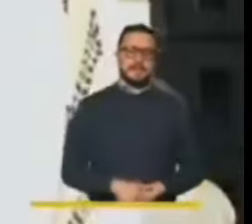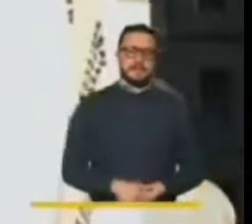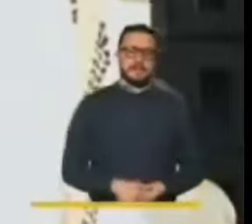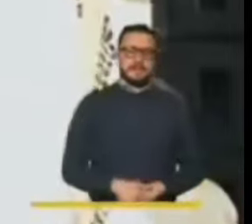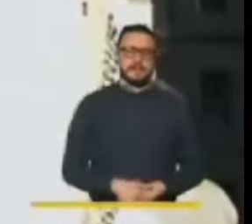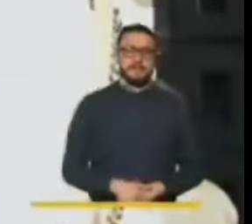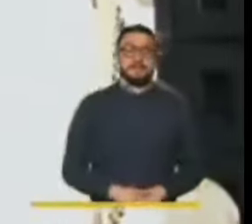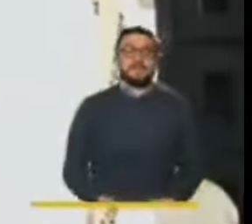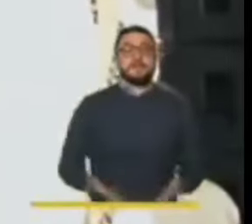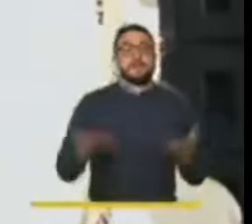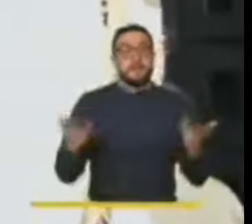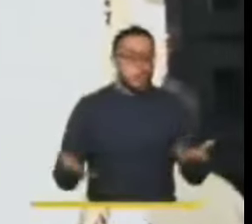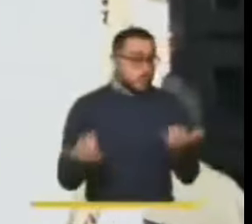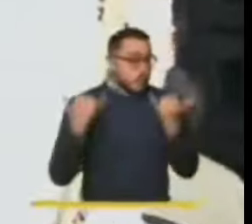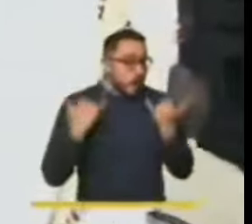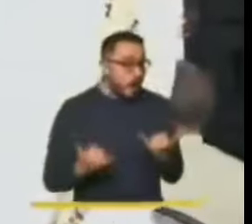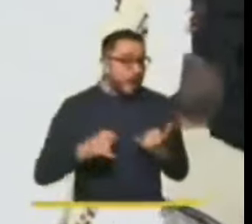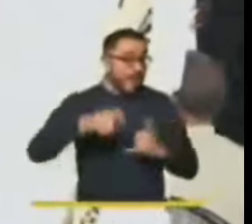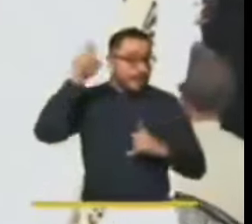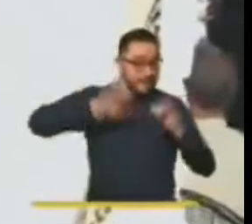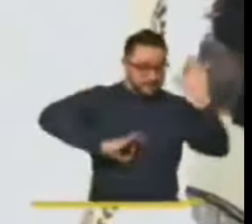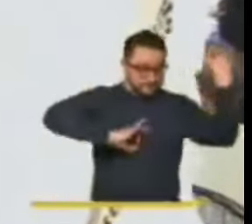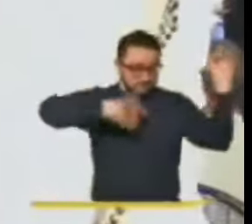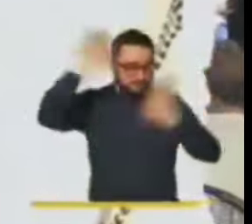Para eso hay que alistarse.